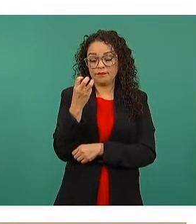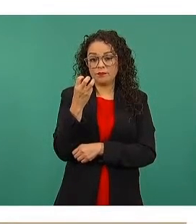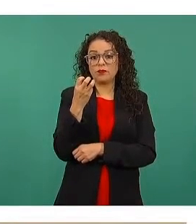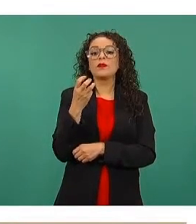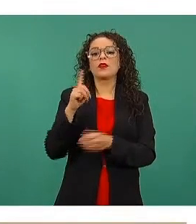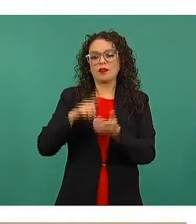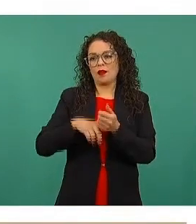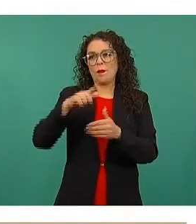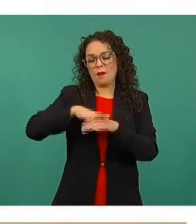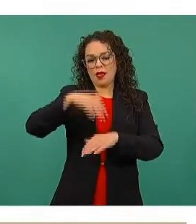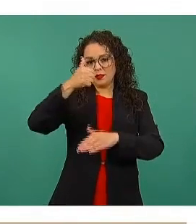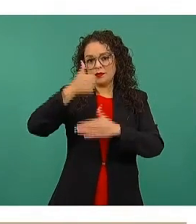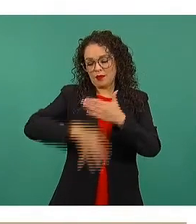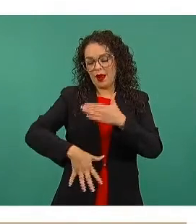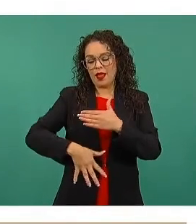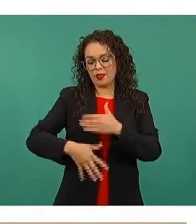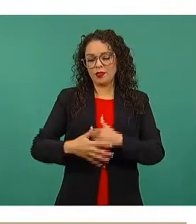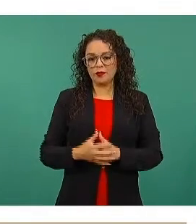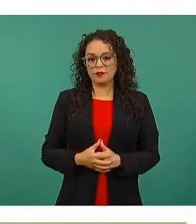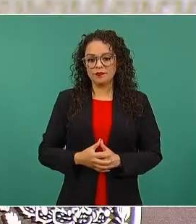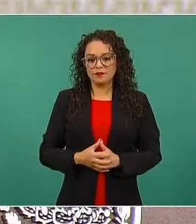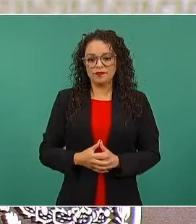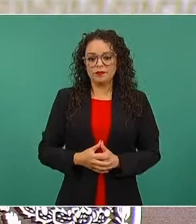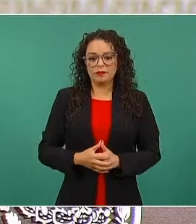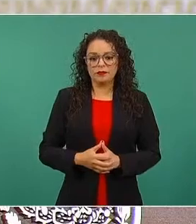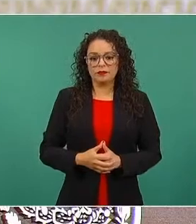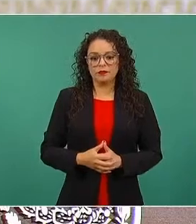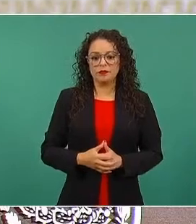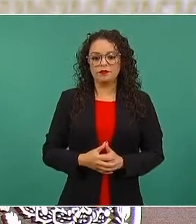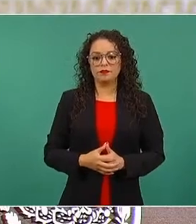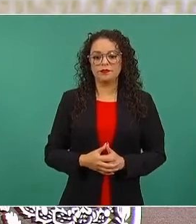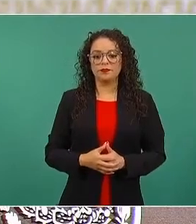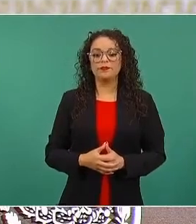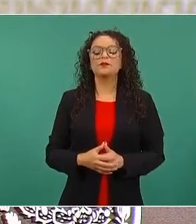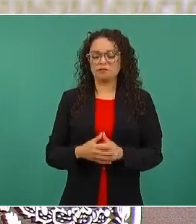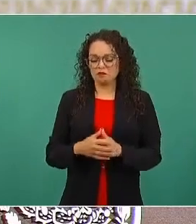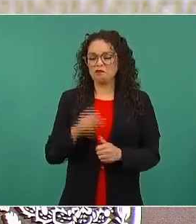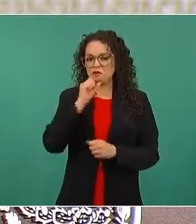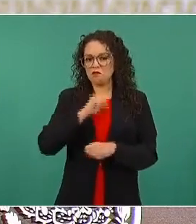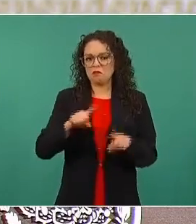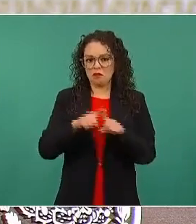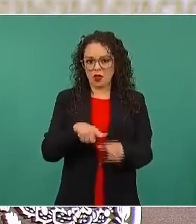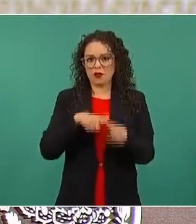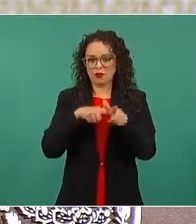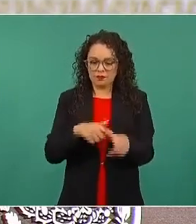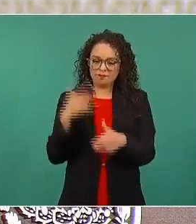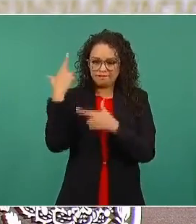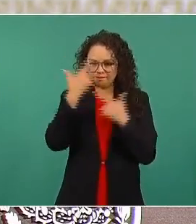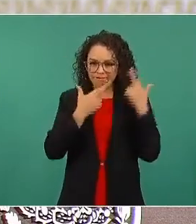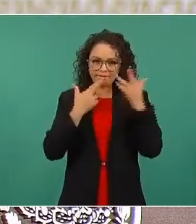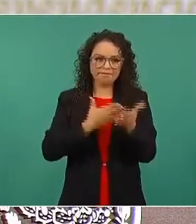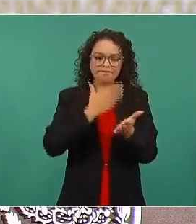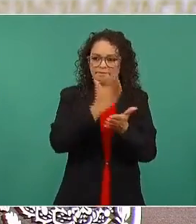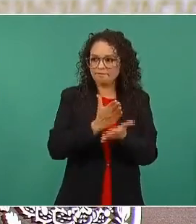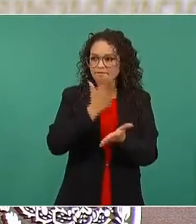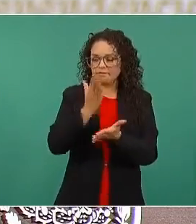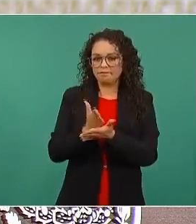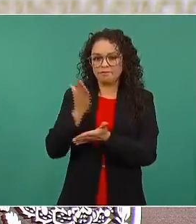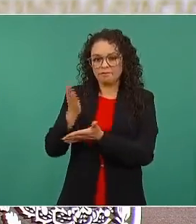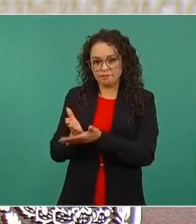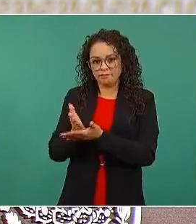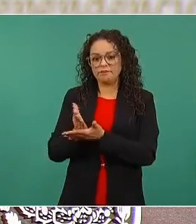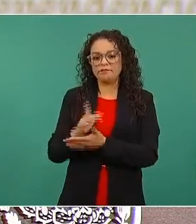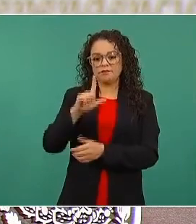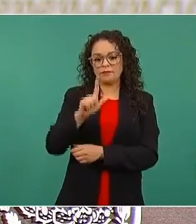precio máximo para esa región. Y hemos seguido realizando las verificaciones a los expendedores de gas